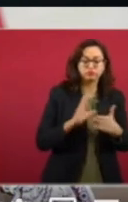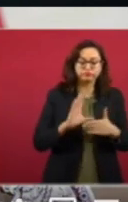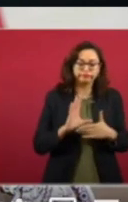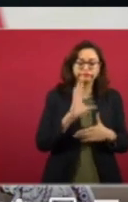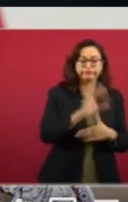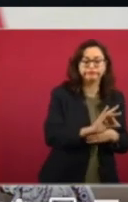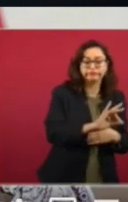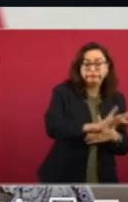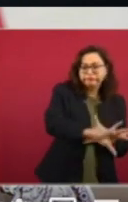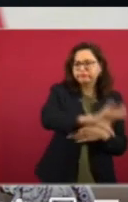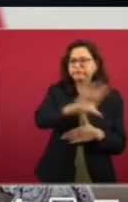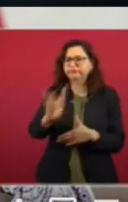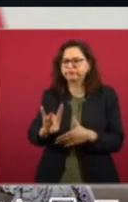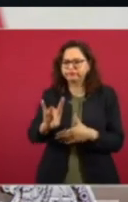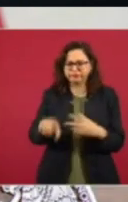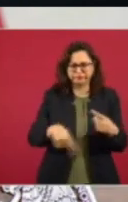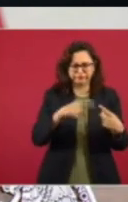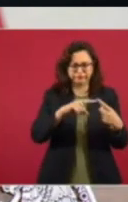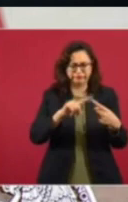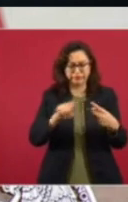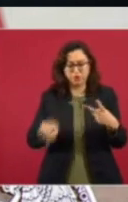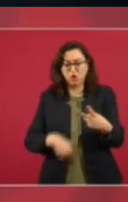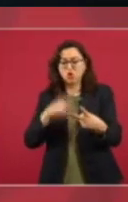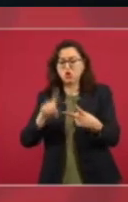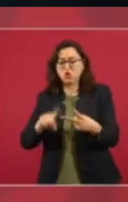reparto de utilidades.